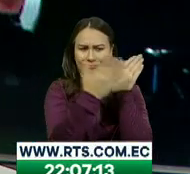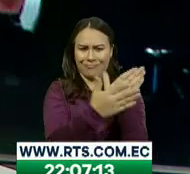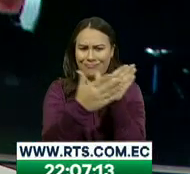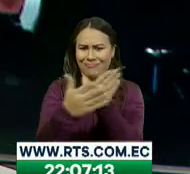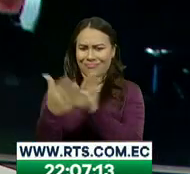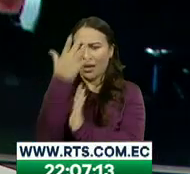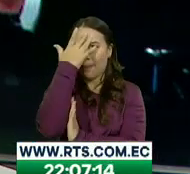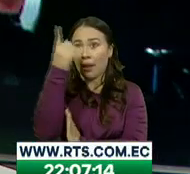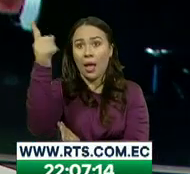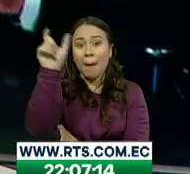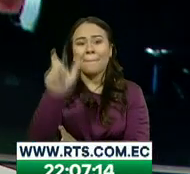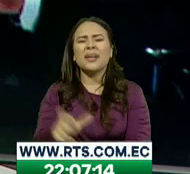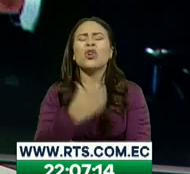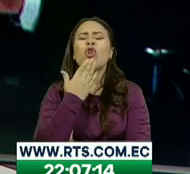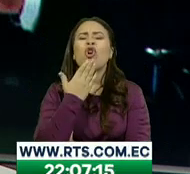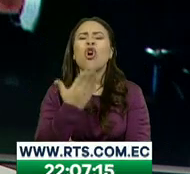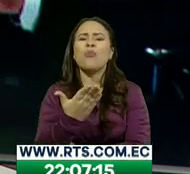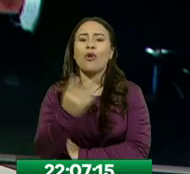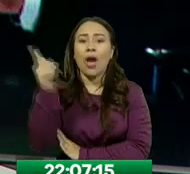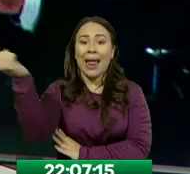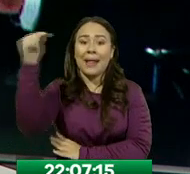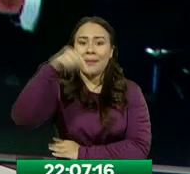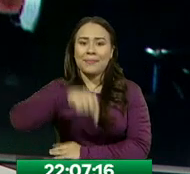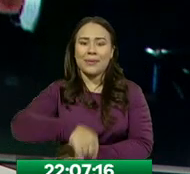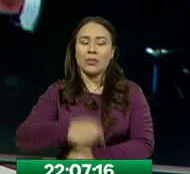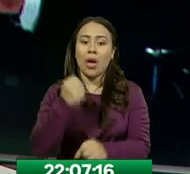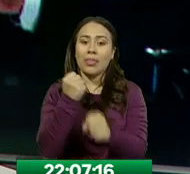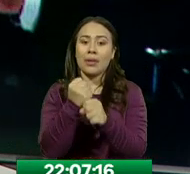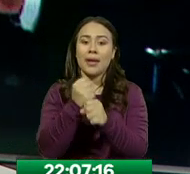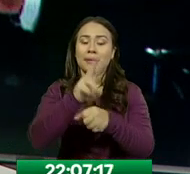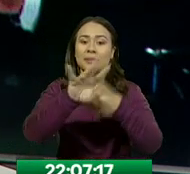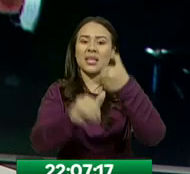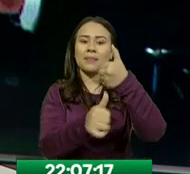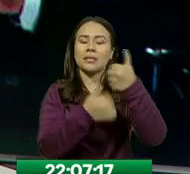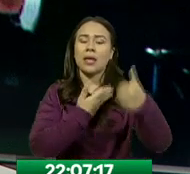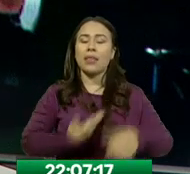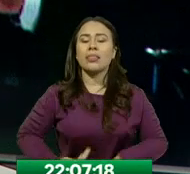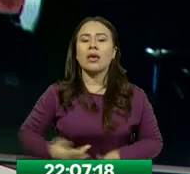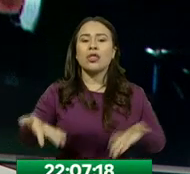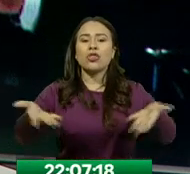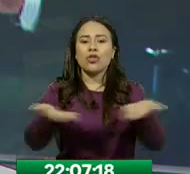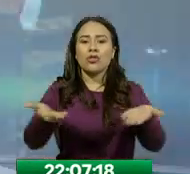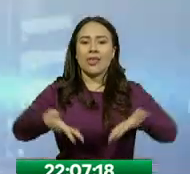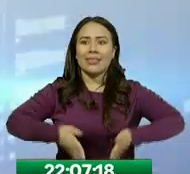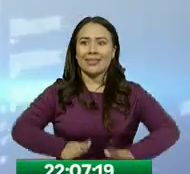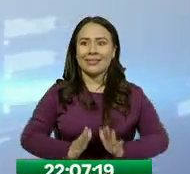la semblanza de este guayaquileño que llega al poder. Carlos Julio Grumendi con los detalles.